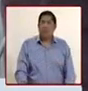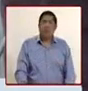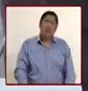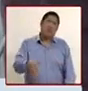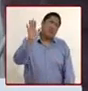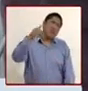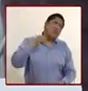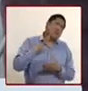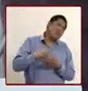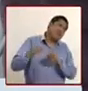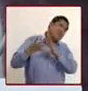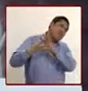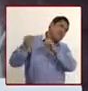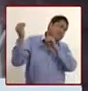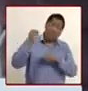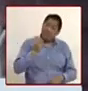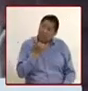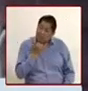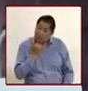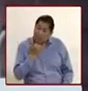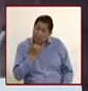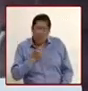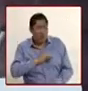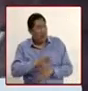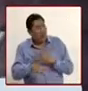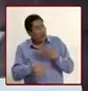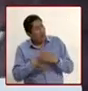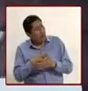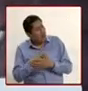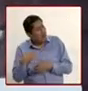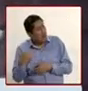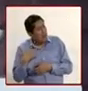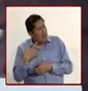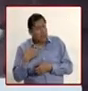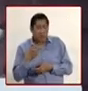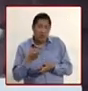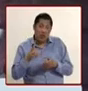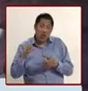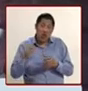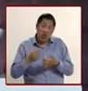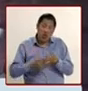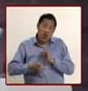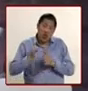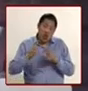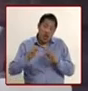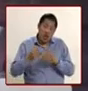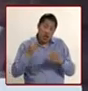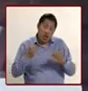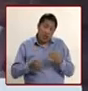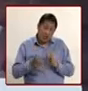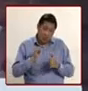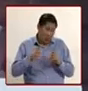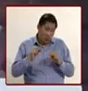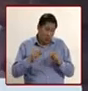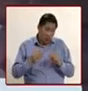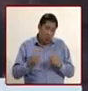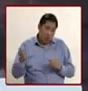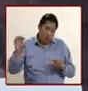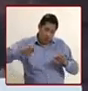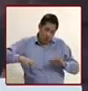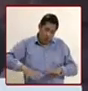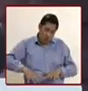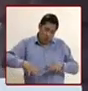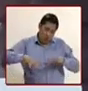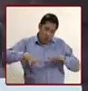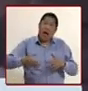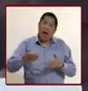Cuentitos así, que de todos, en todas las obras dicen eso, por eso no se caña antes, o sea, antes de vaciados no se caña. Así. Ah, no se